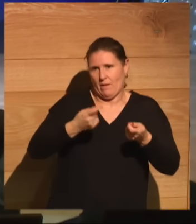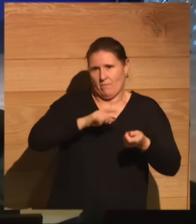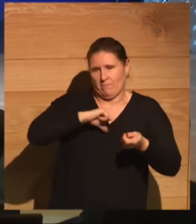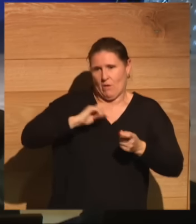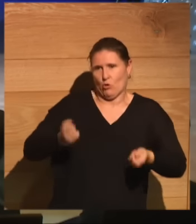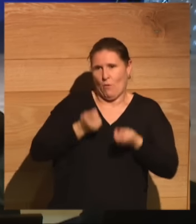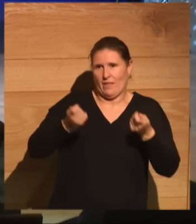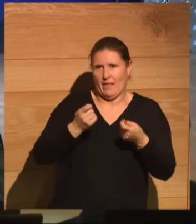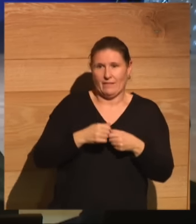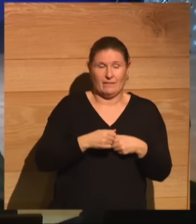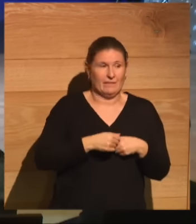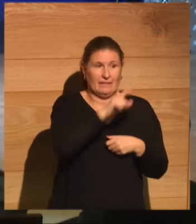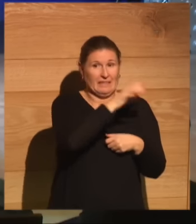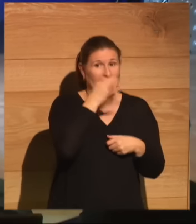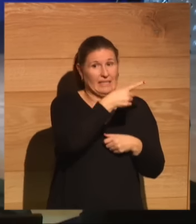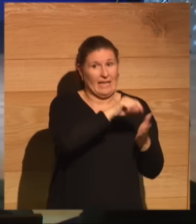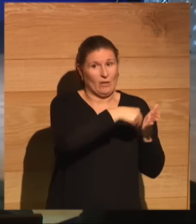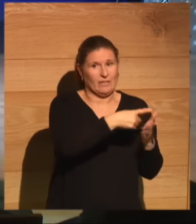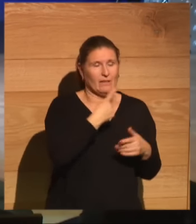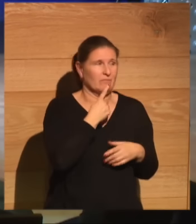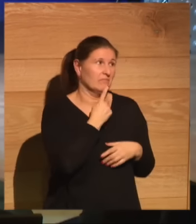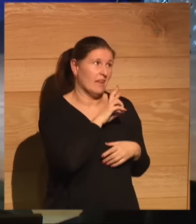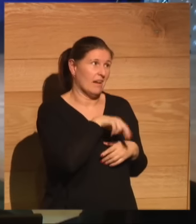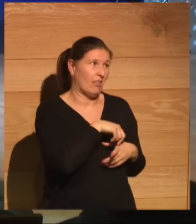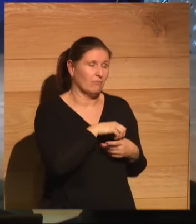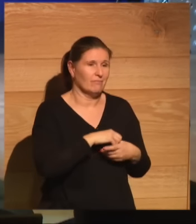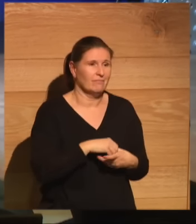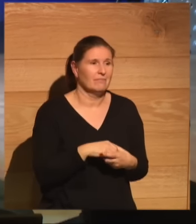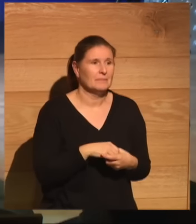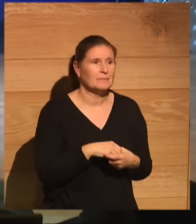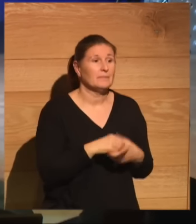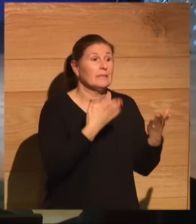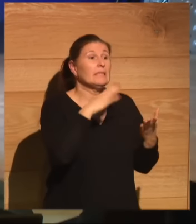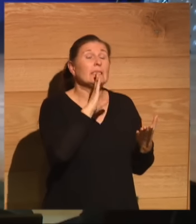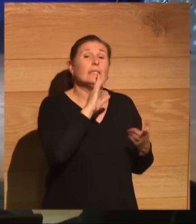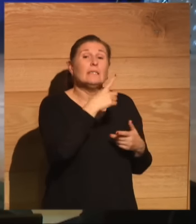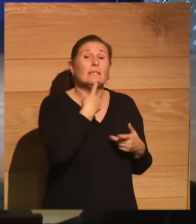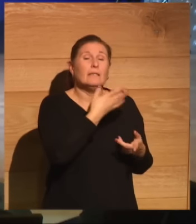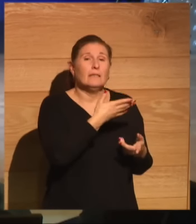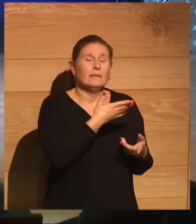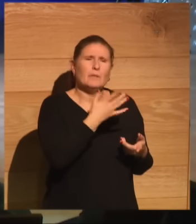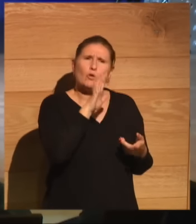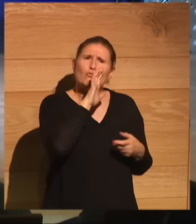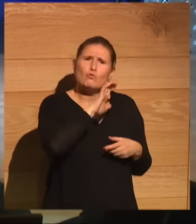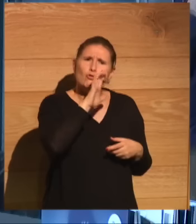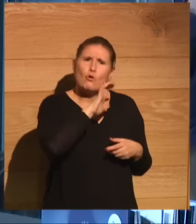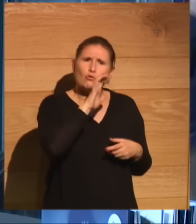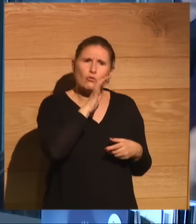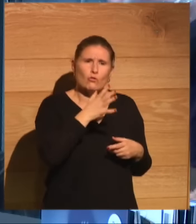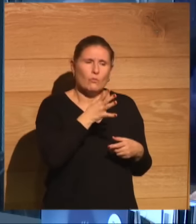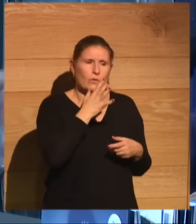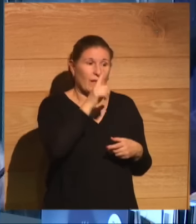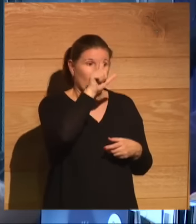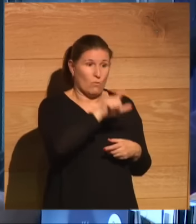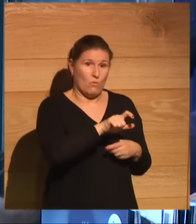La chica esa que tienes que contratar. Ahí me has callado. Claro. ¿Dónde ibas, Juan? La cosa curiosa es que tenemos a un